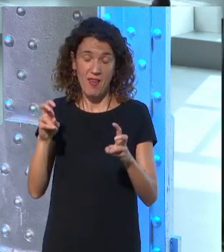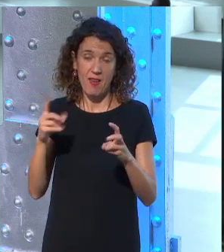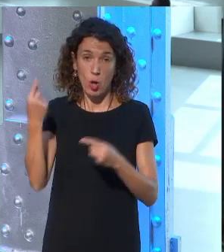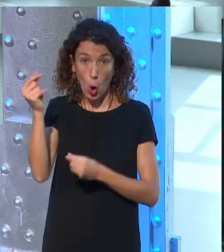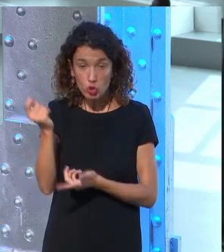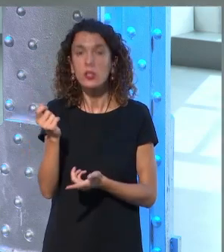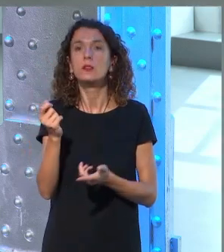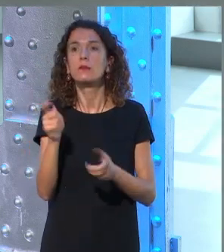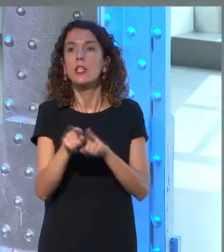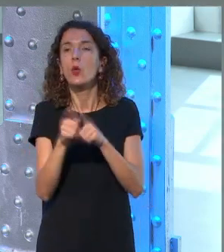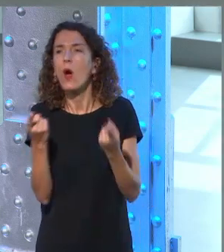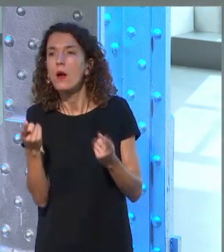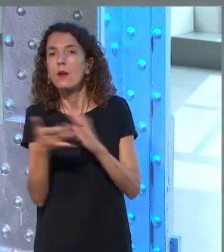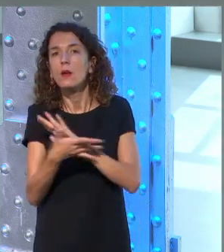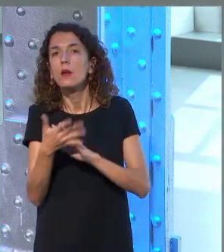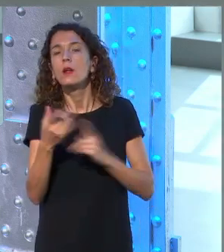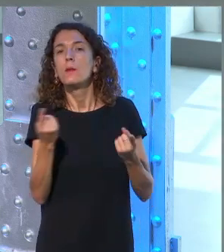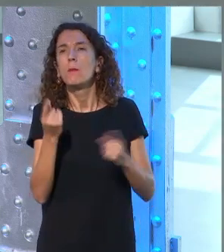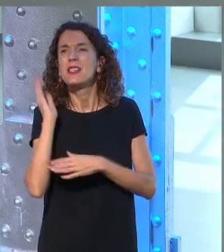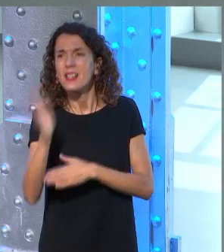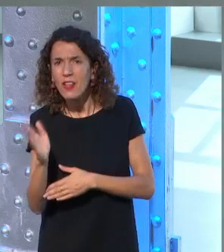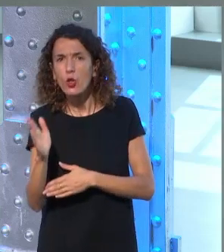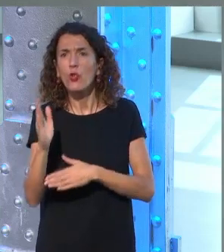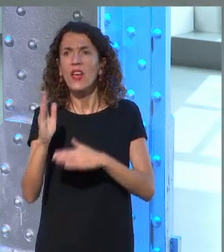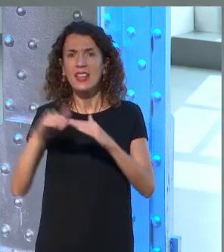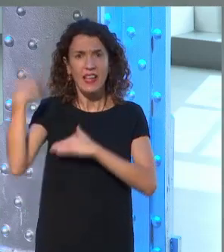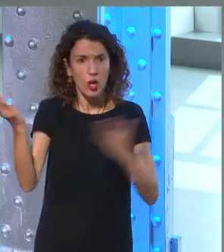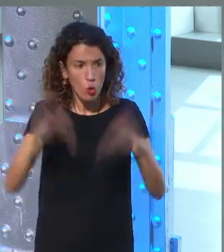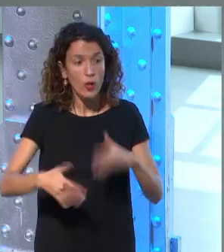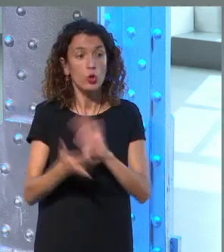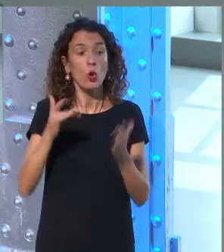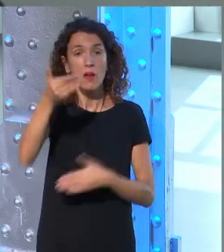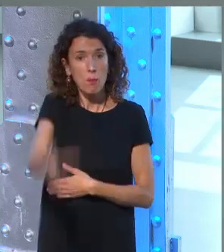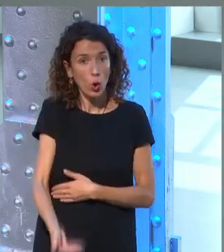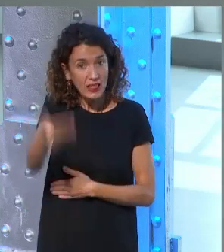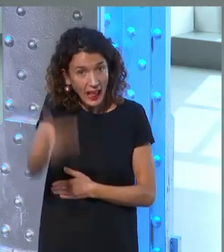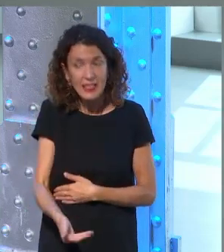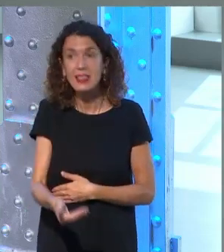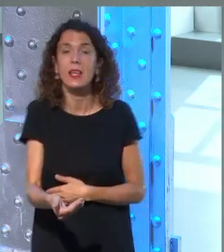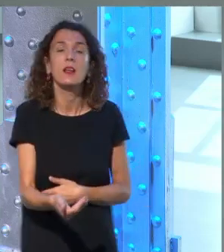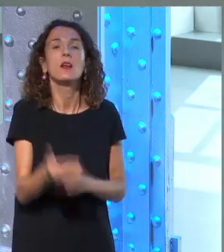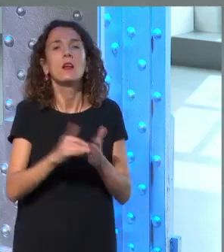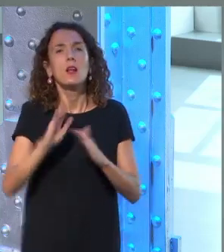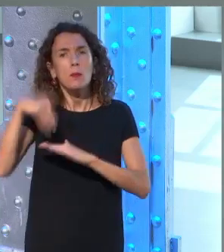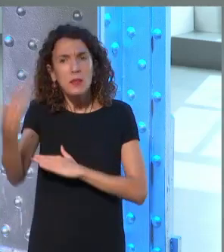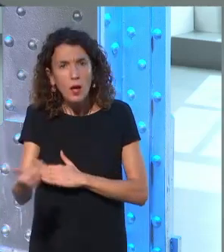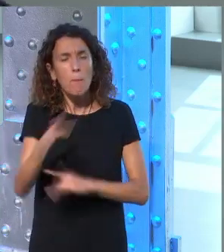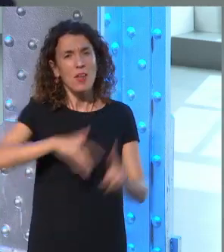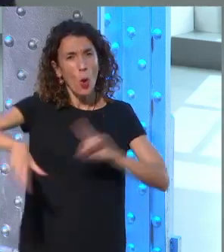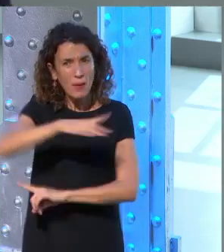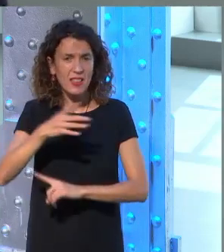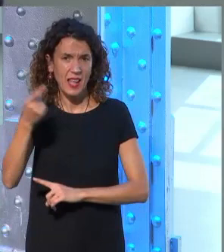barreras de entrada porque no hay internalización de unas externalidades que están ahí, ¿no? Entonces yo creo que es clave que se haga la internalización de esos costes